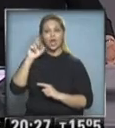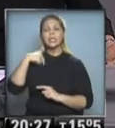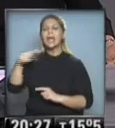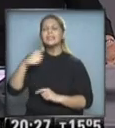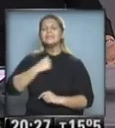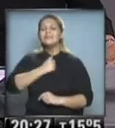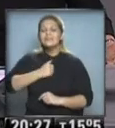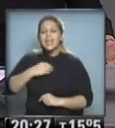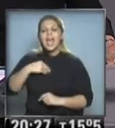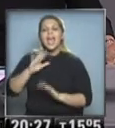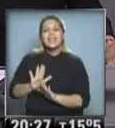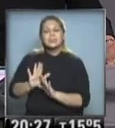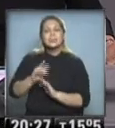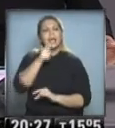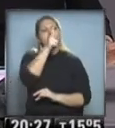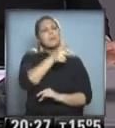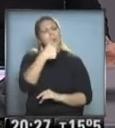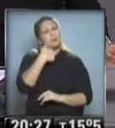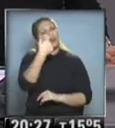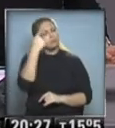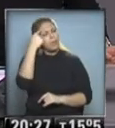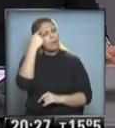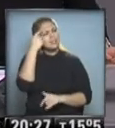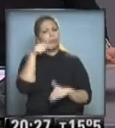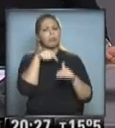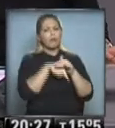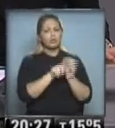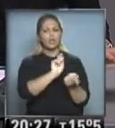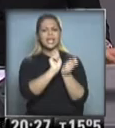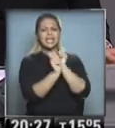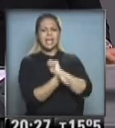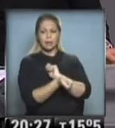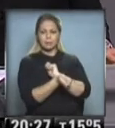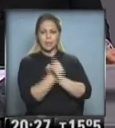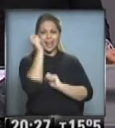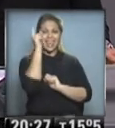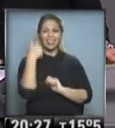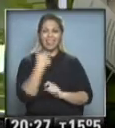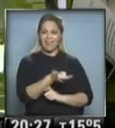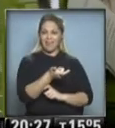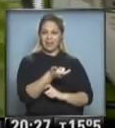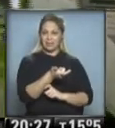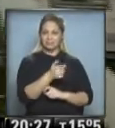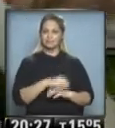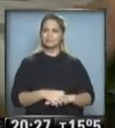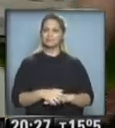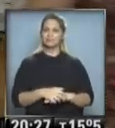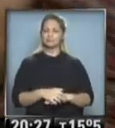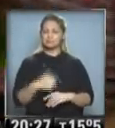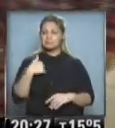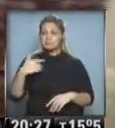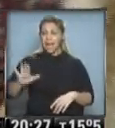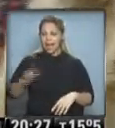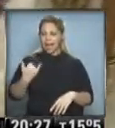Papa Francisco profundice y modifique la moral sexual de la Iglesia Católica. Y tenía ganas